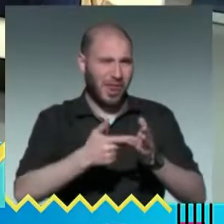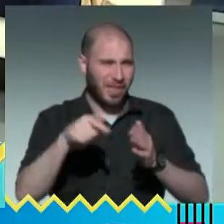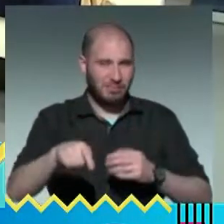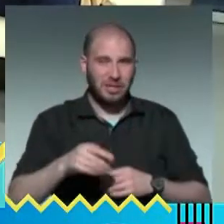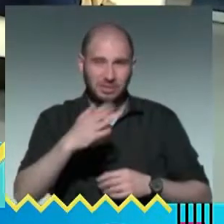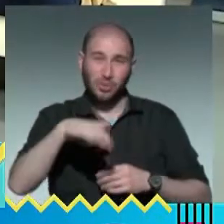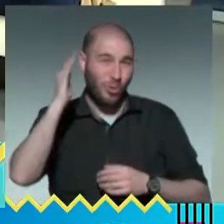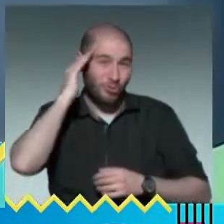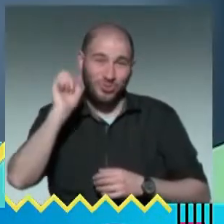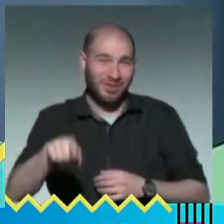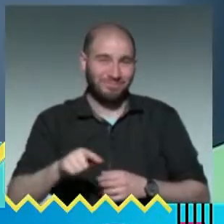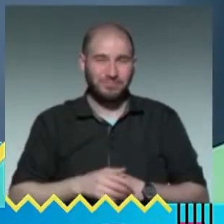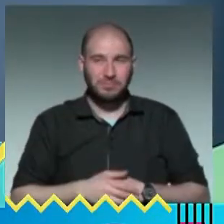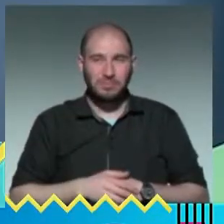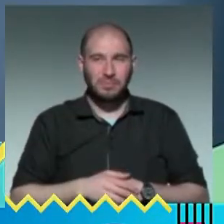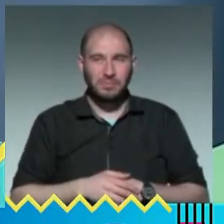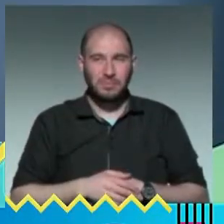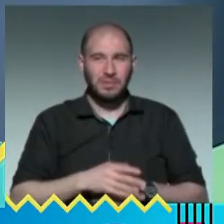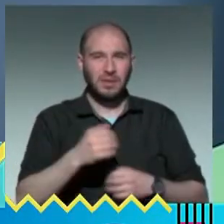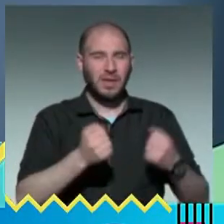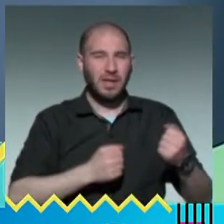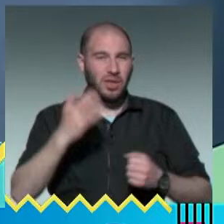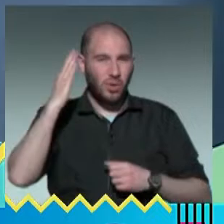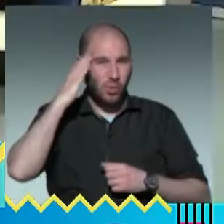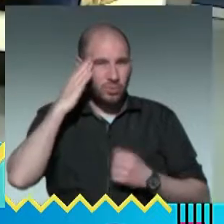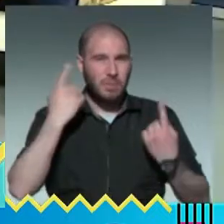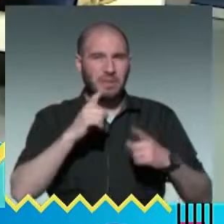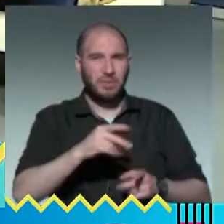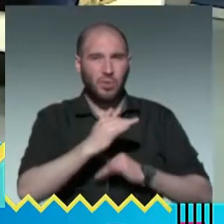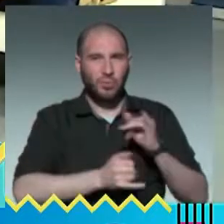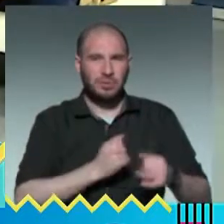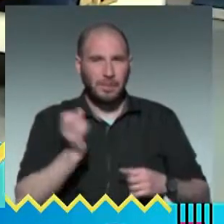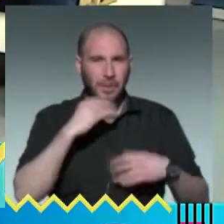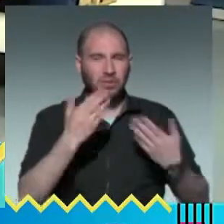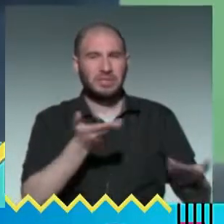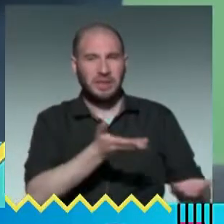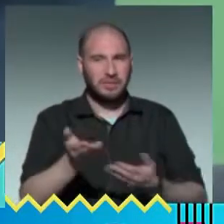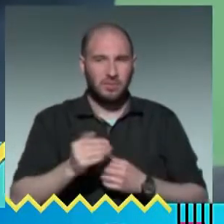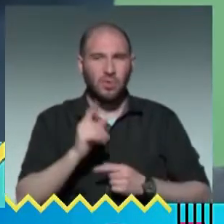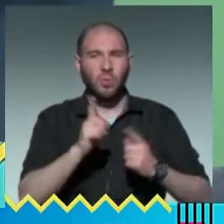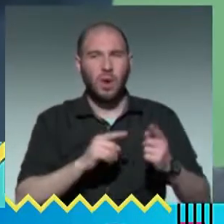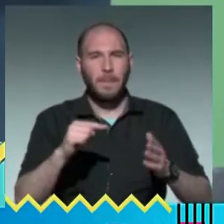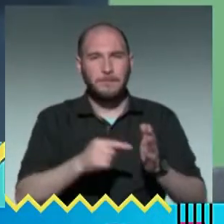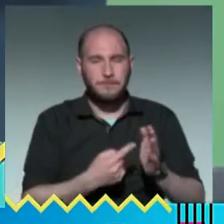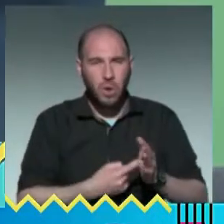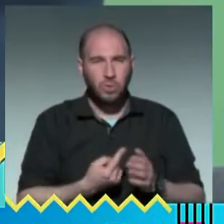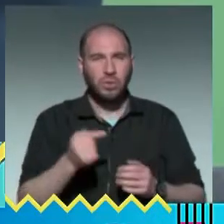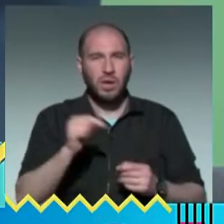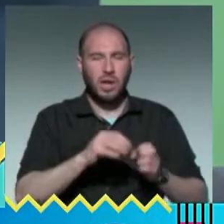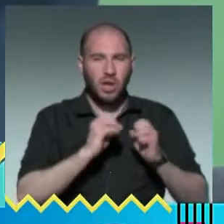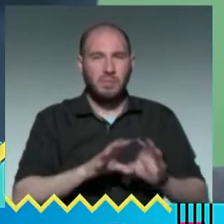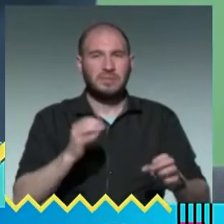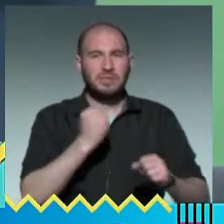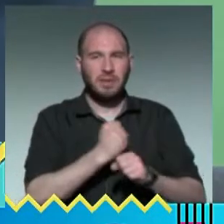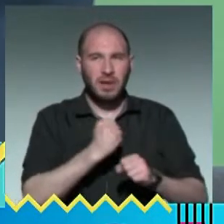eso es cultural. Cuando Eso a nivel cultural, ¿no? Pero también dijiste en la mejora de los servicios. ¿Cuáles son esos puntos en los que van a empezar a